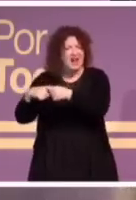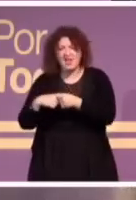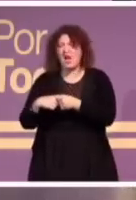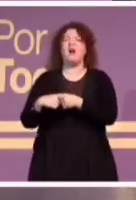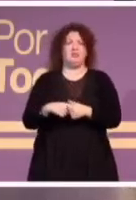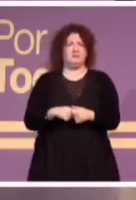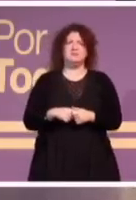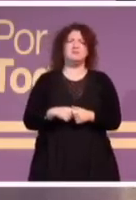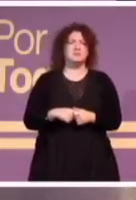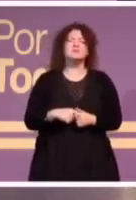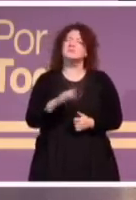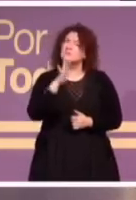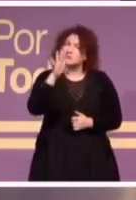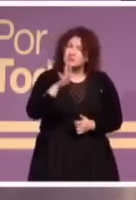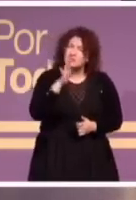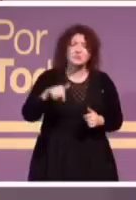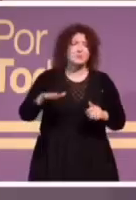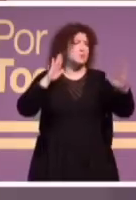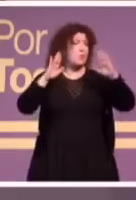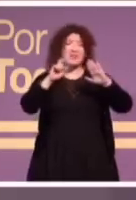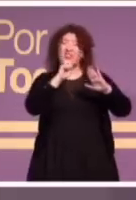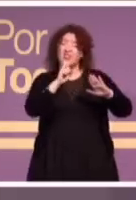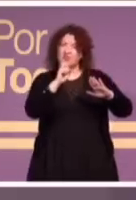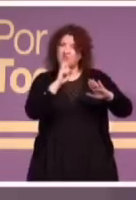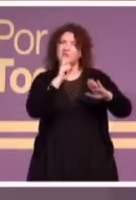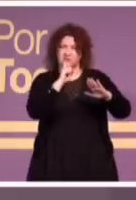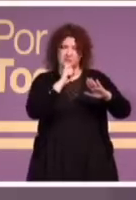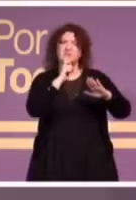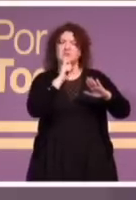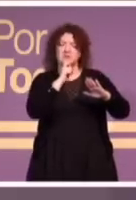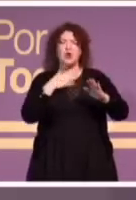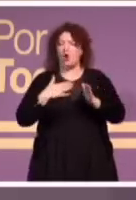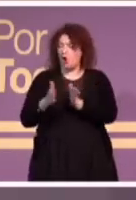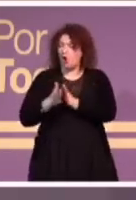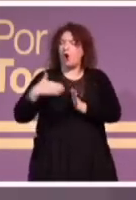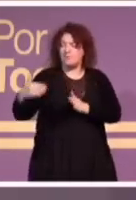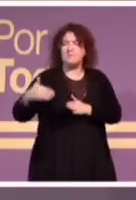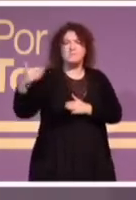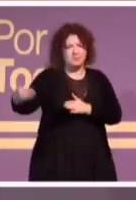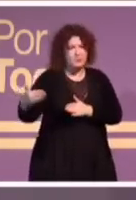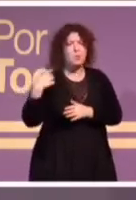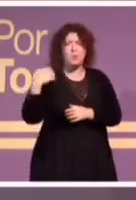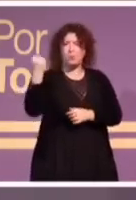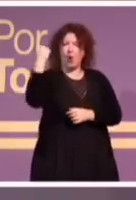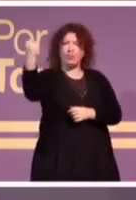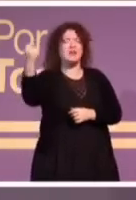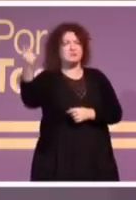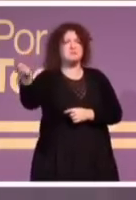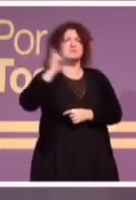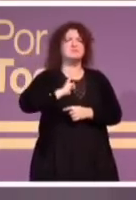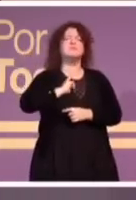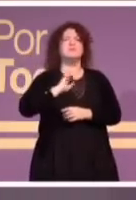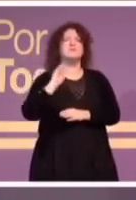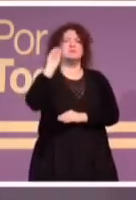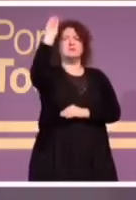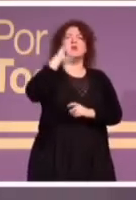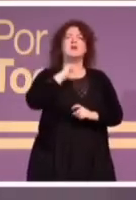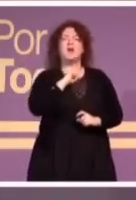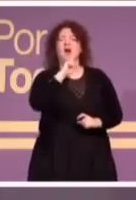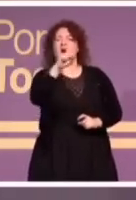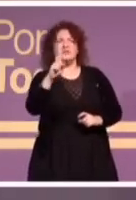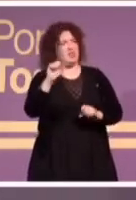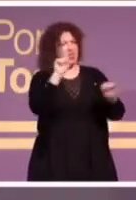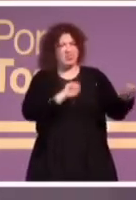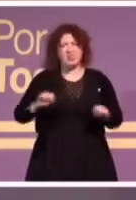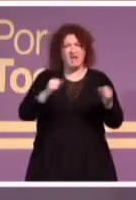eso es tan importante que en los momentos difíciles haya compañeras que usen su poder para alzar la voz, para